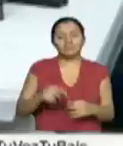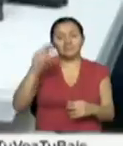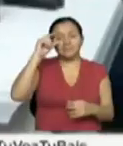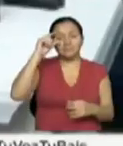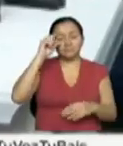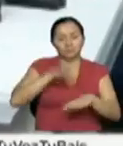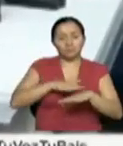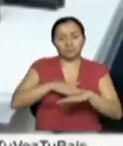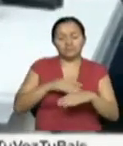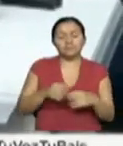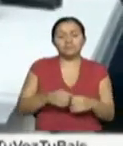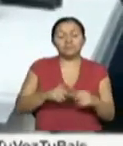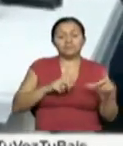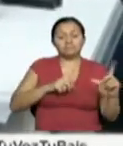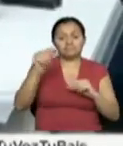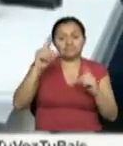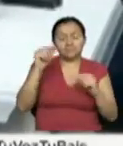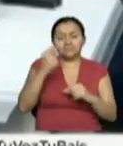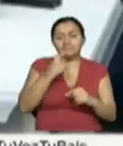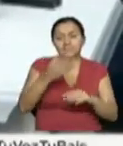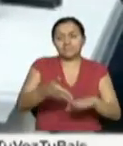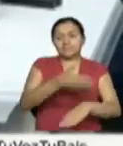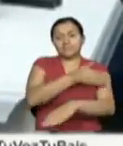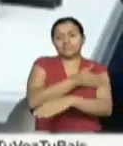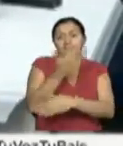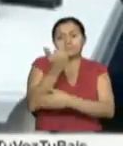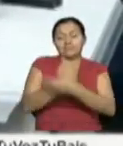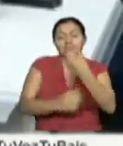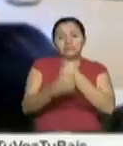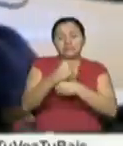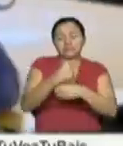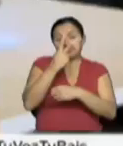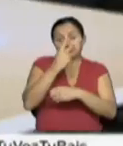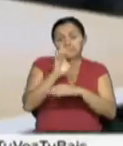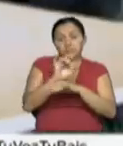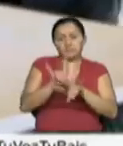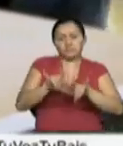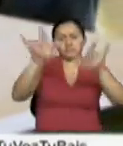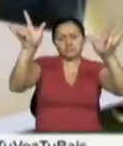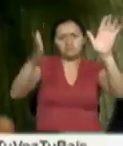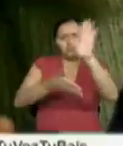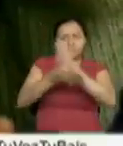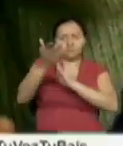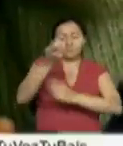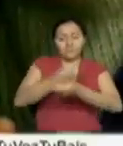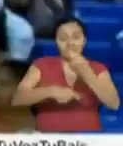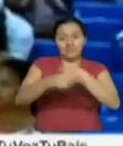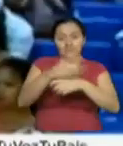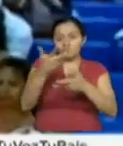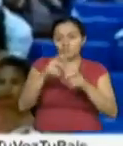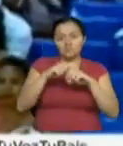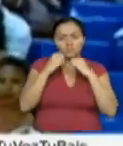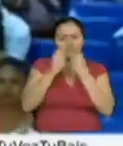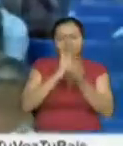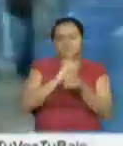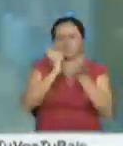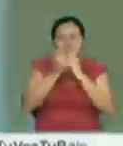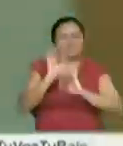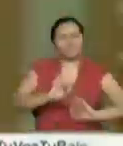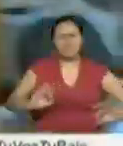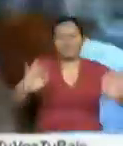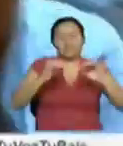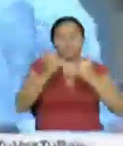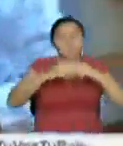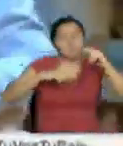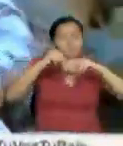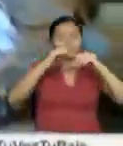Lazo. Los migrantes manifestaron que hace más de 15 años, cuando dejaron Ecuador, no existían los cambios en el sector social y de infraestructura que